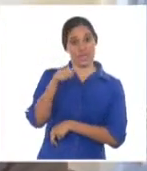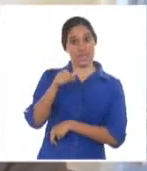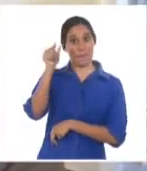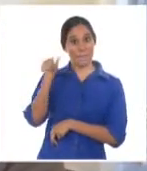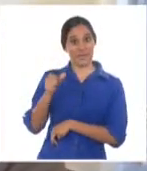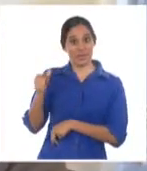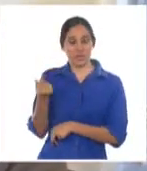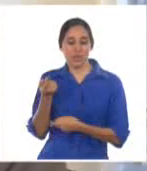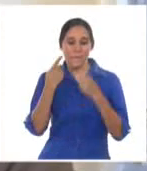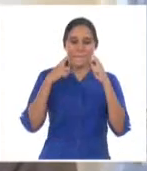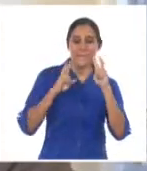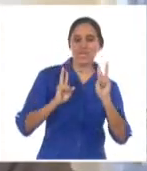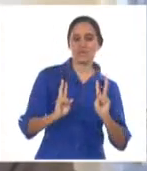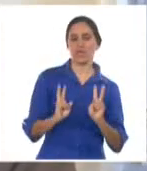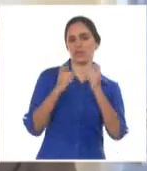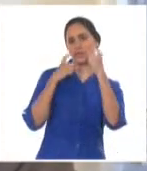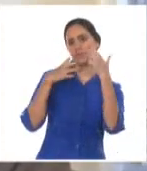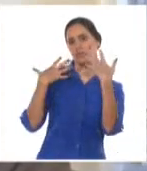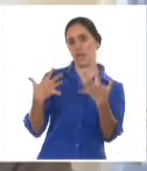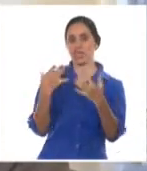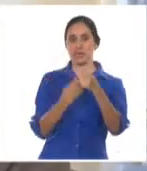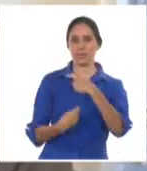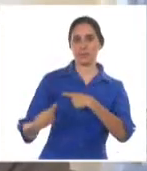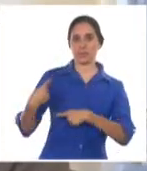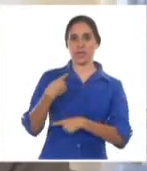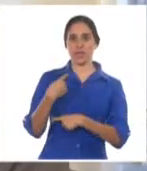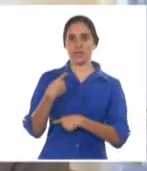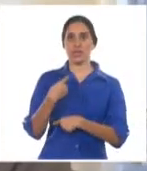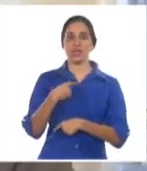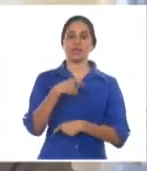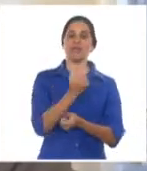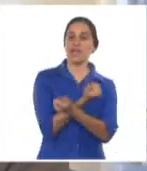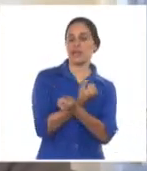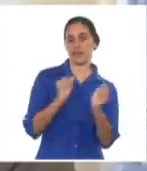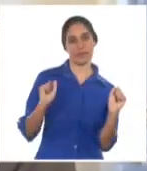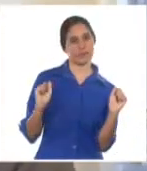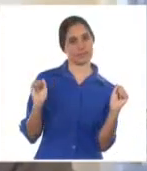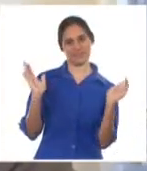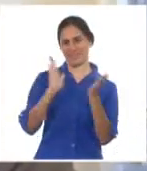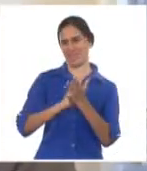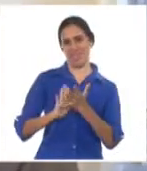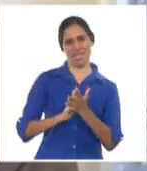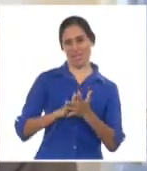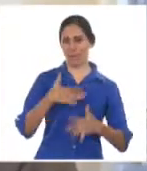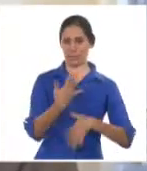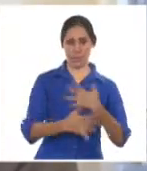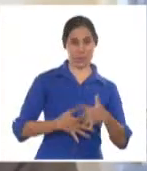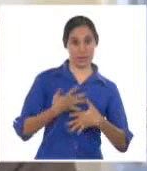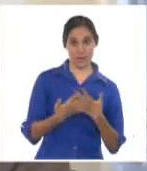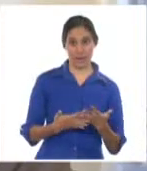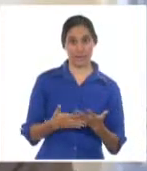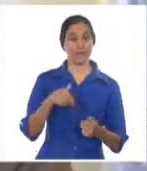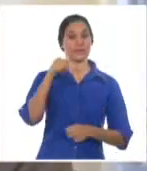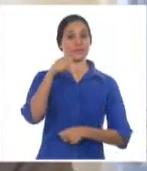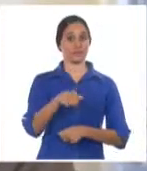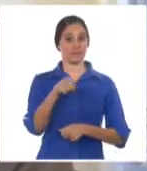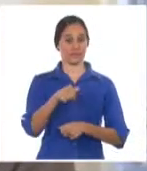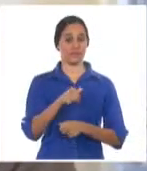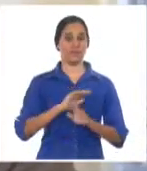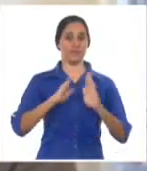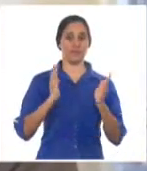vivir dignamente, tienen que vivir en un espacio libre de violencia. Por lo tanto, dignidad, igualdad y